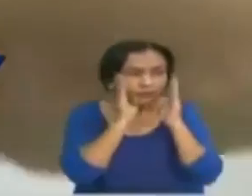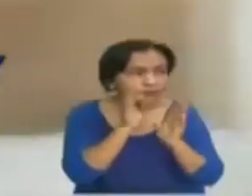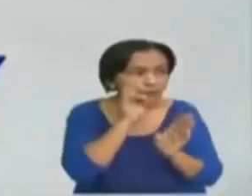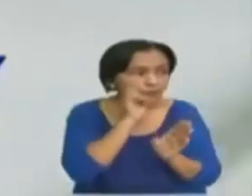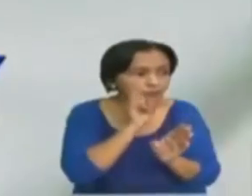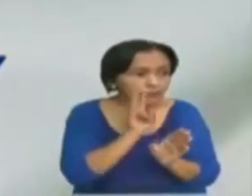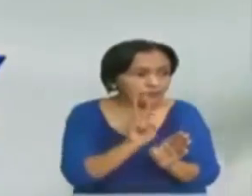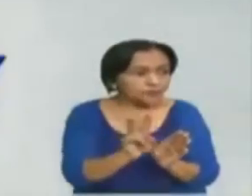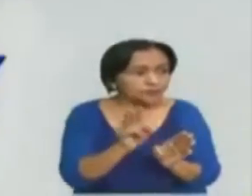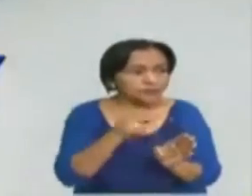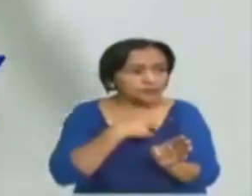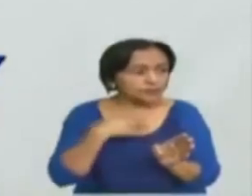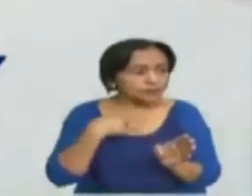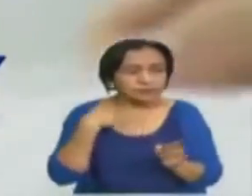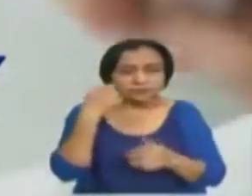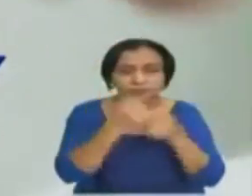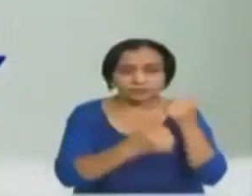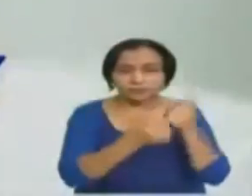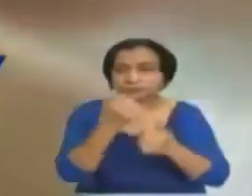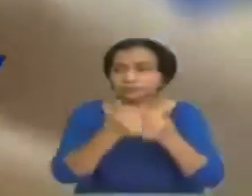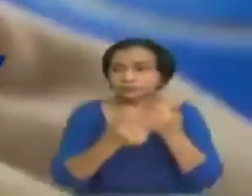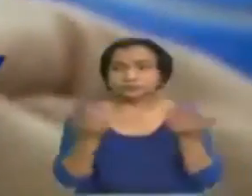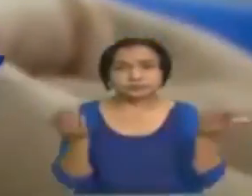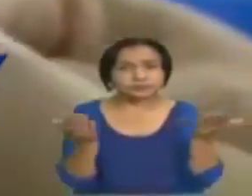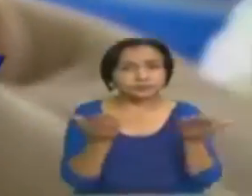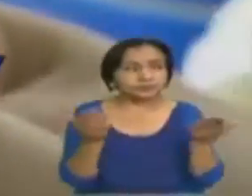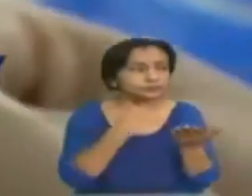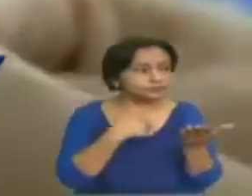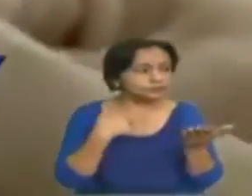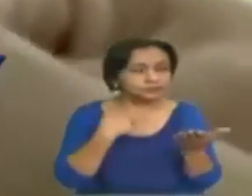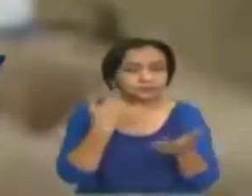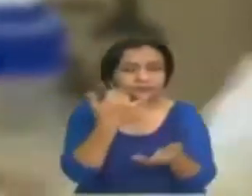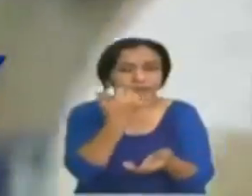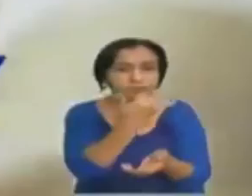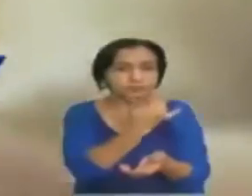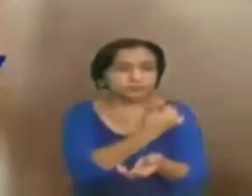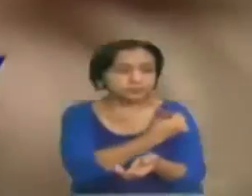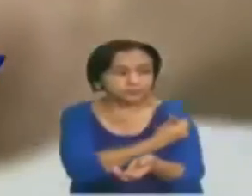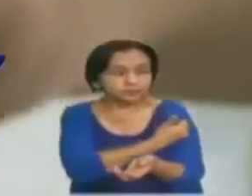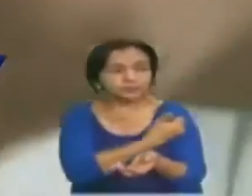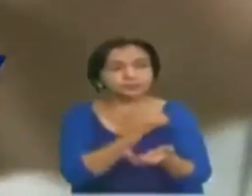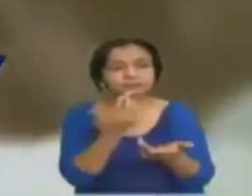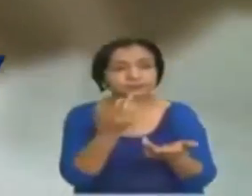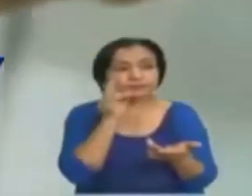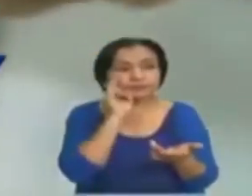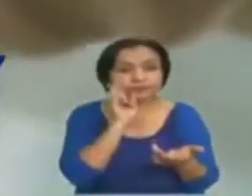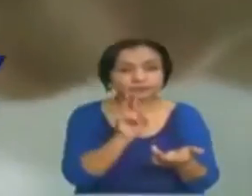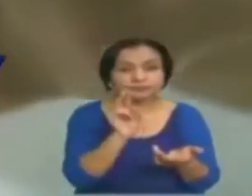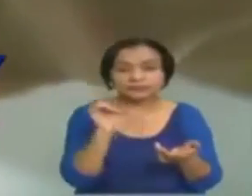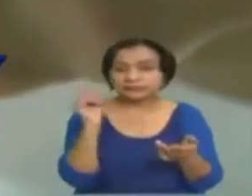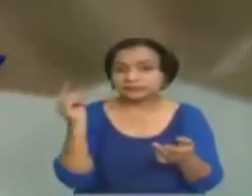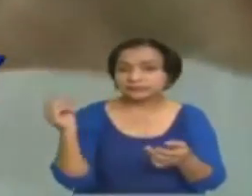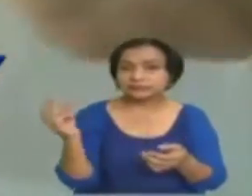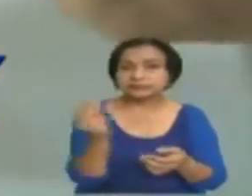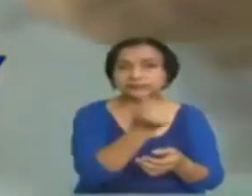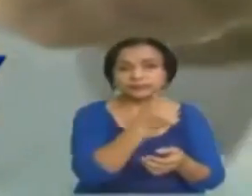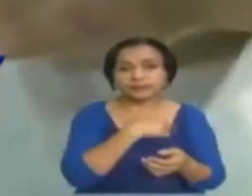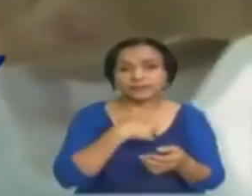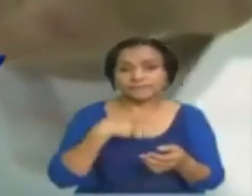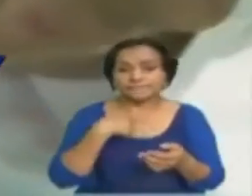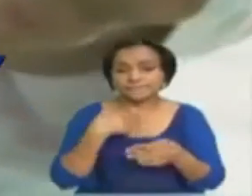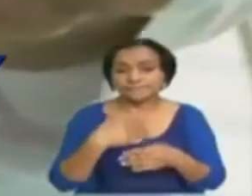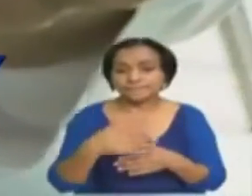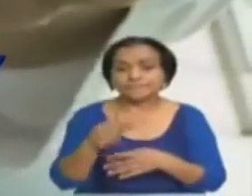Pinos, Casa Materna, Heroína de nuestro pueblo, Julia Herrera de Pomares, Pozo Ortega, Centro de Salud